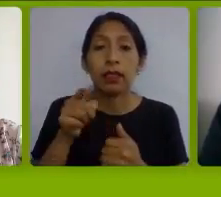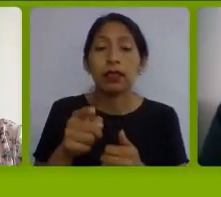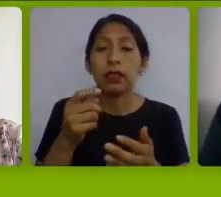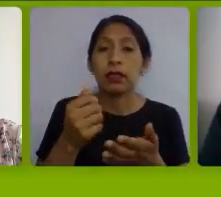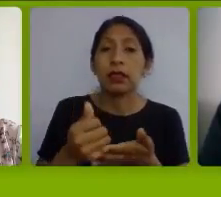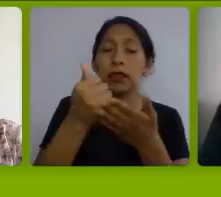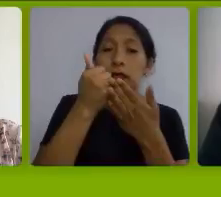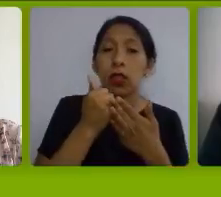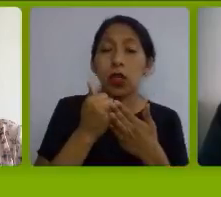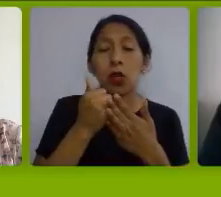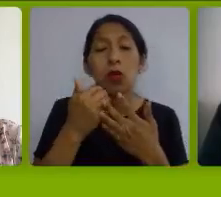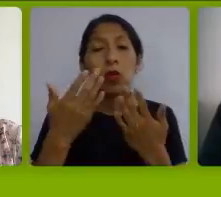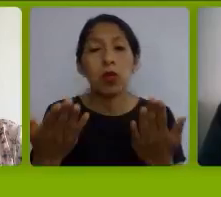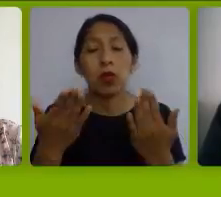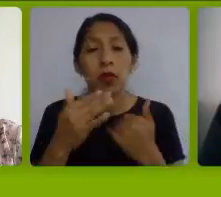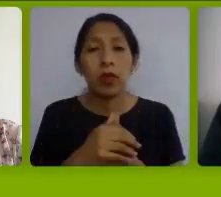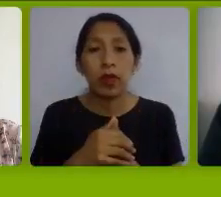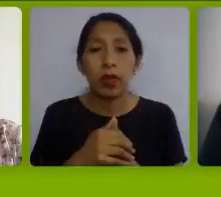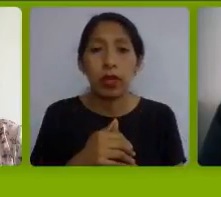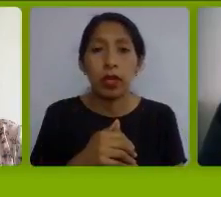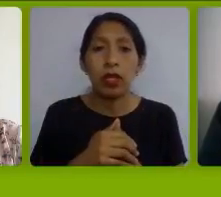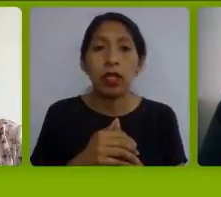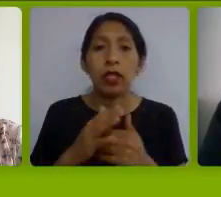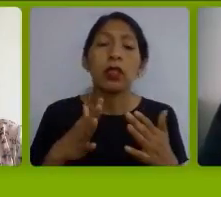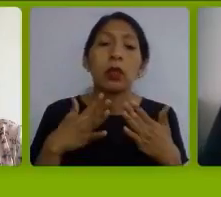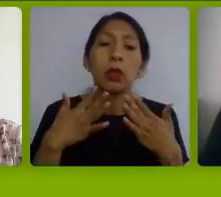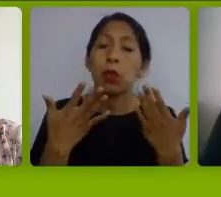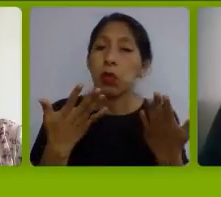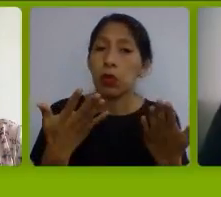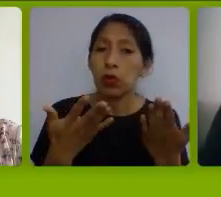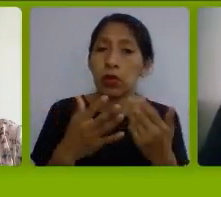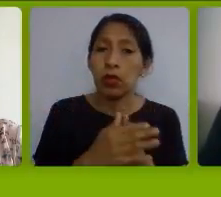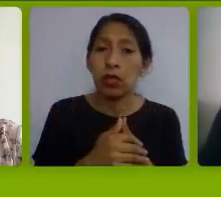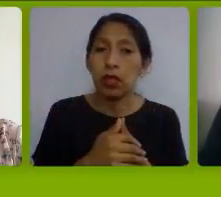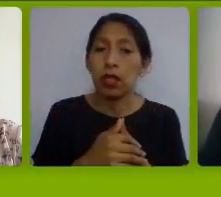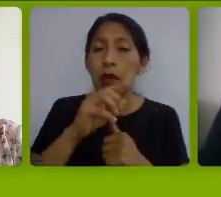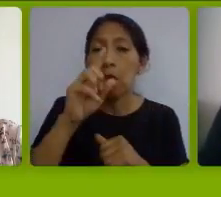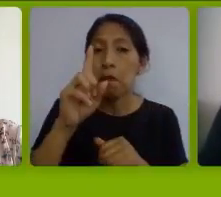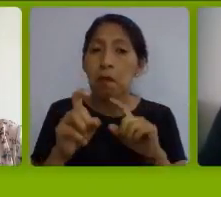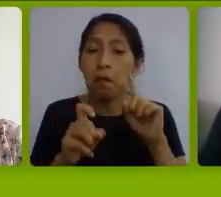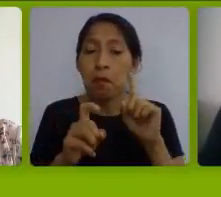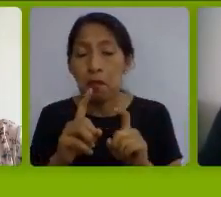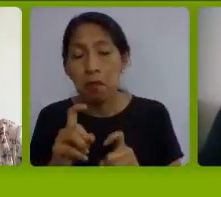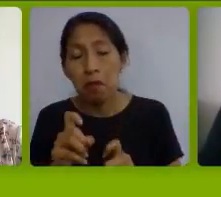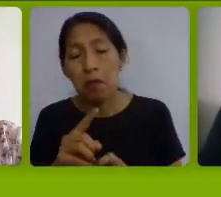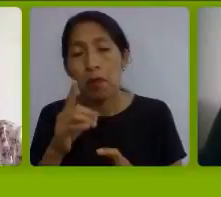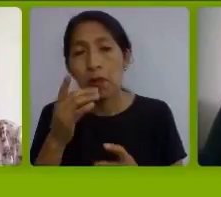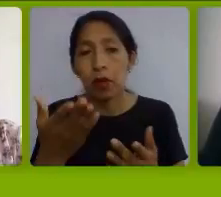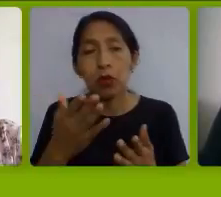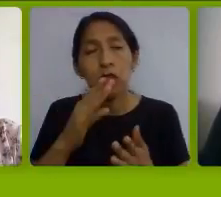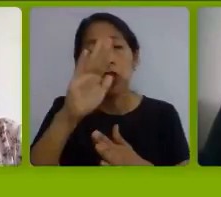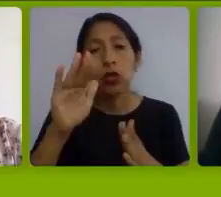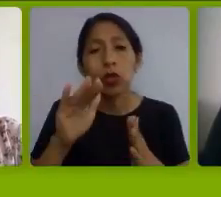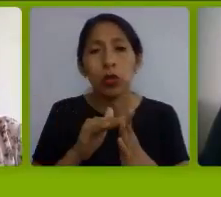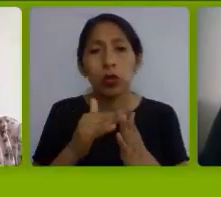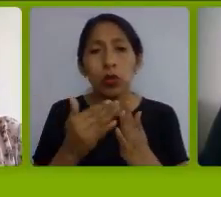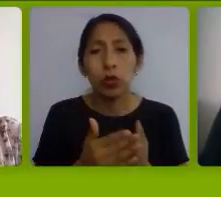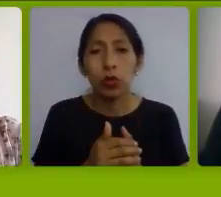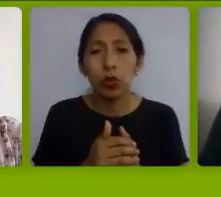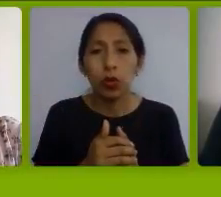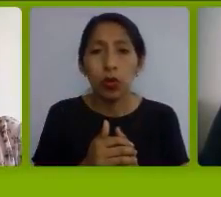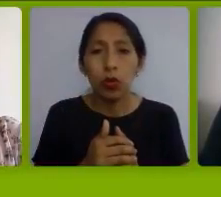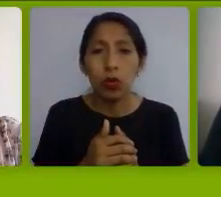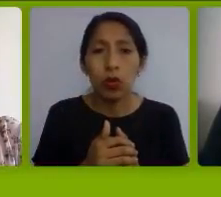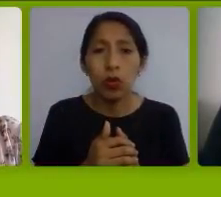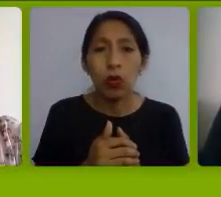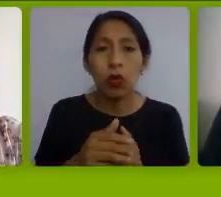productos flexibles, ¿por qué no?, con mayor libertad para considerar estas actividades, quizá armando de alguna